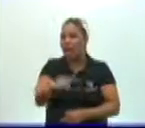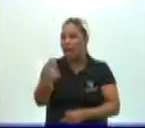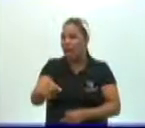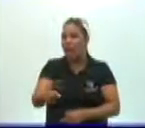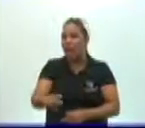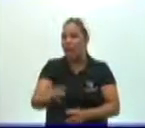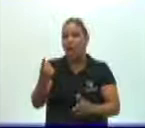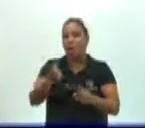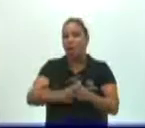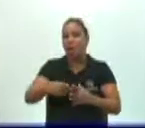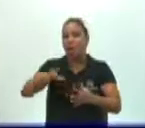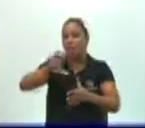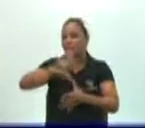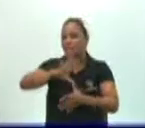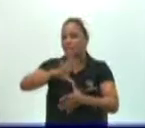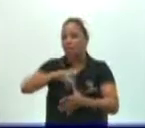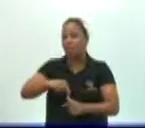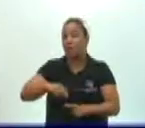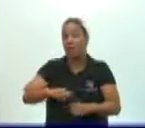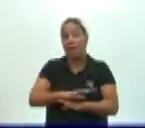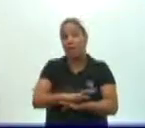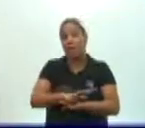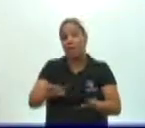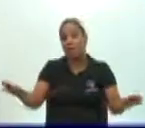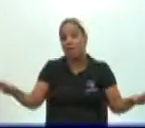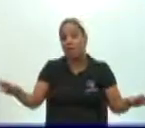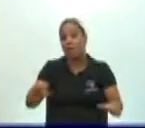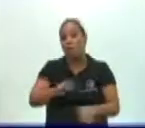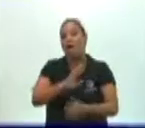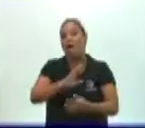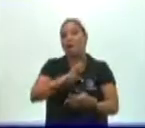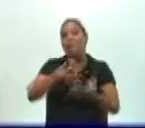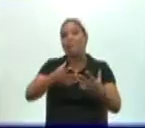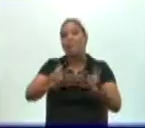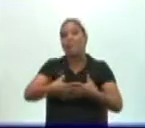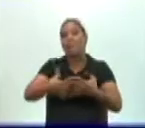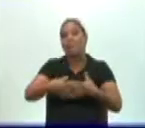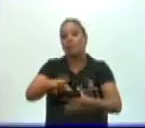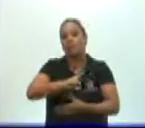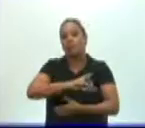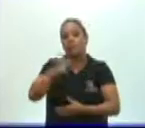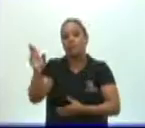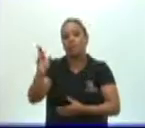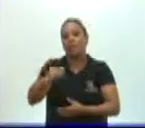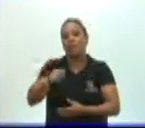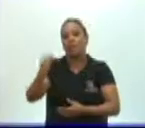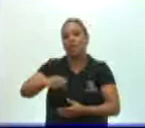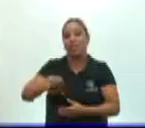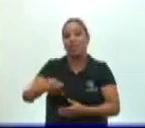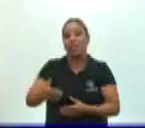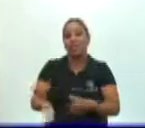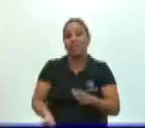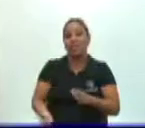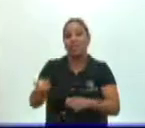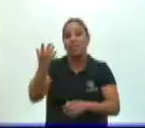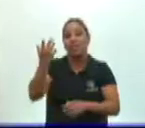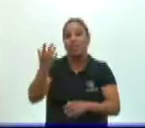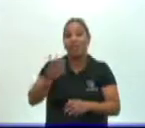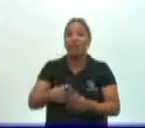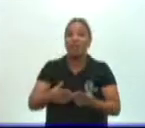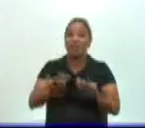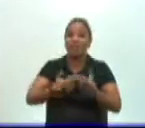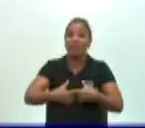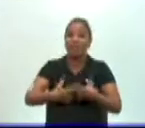con la revolución industrial esa situación cambió. Estas grandes industrias necesitaban materia prima, pero además